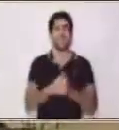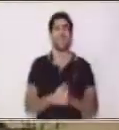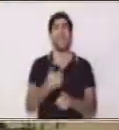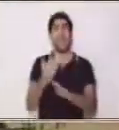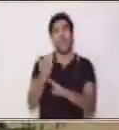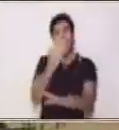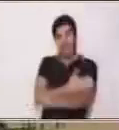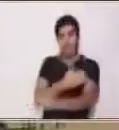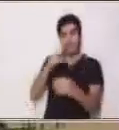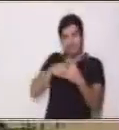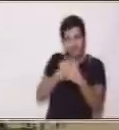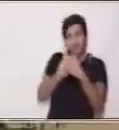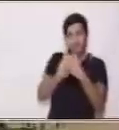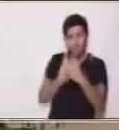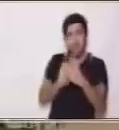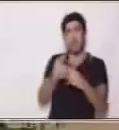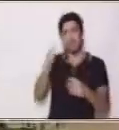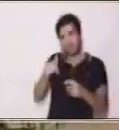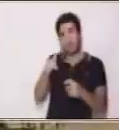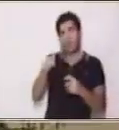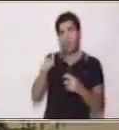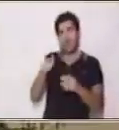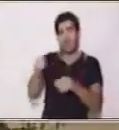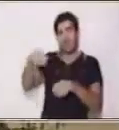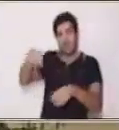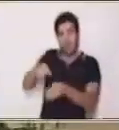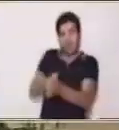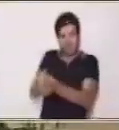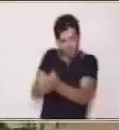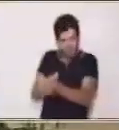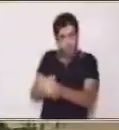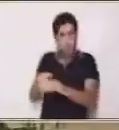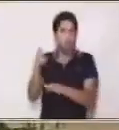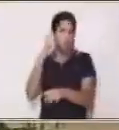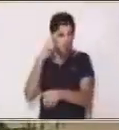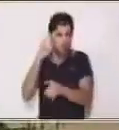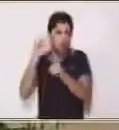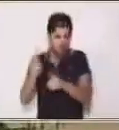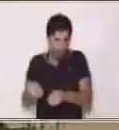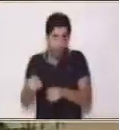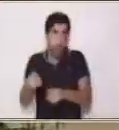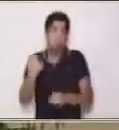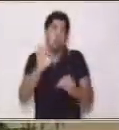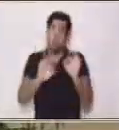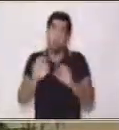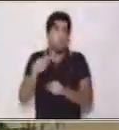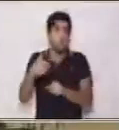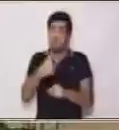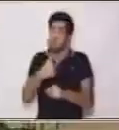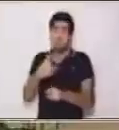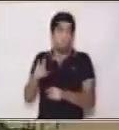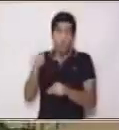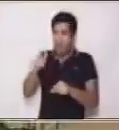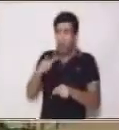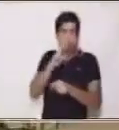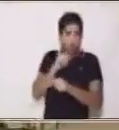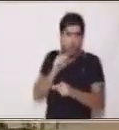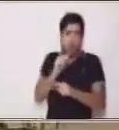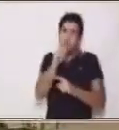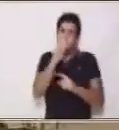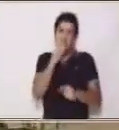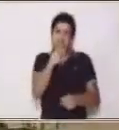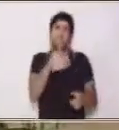Antes de empezar, te recomiendo que laves tus manos con abundante agua y jabón. Si no tienes agua y jabón así de manera inmediata,